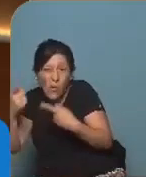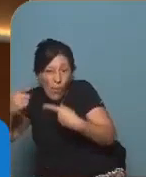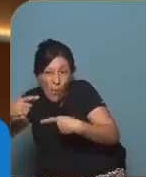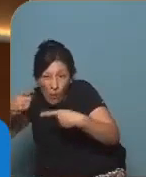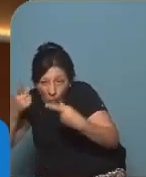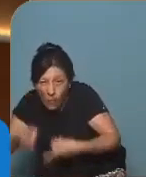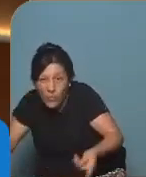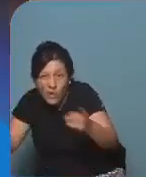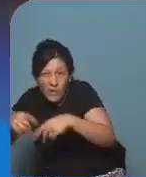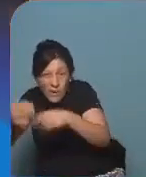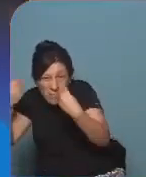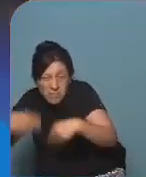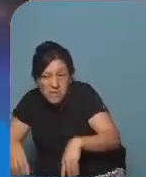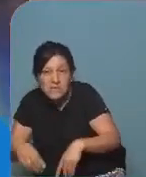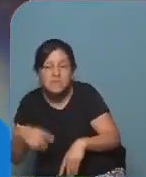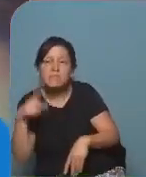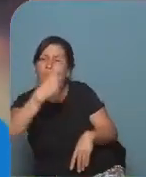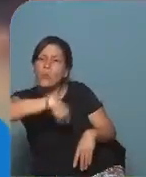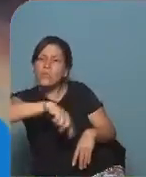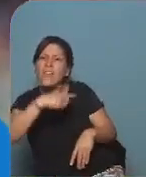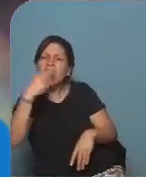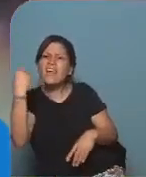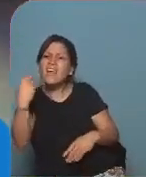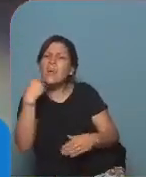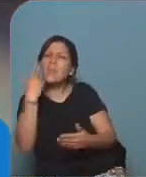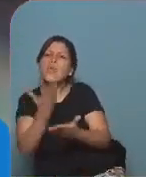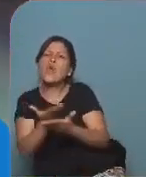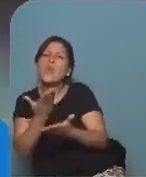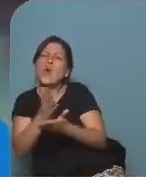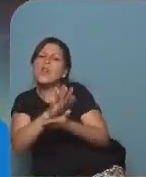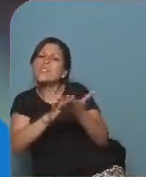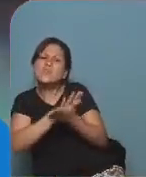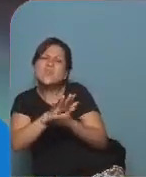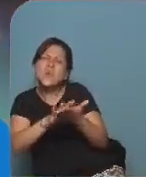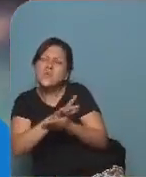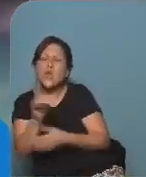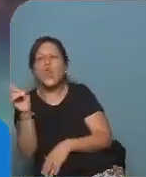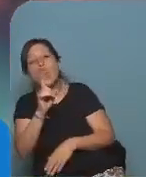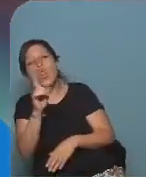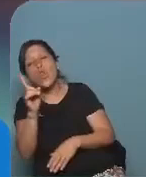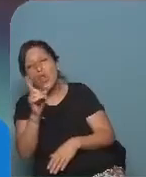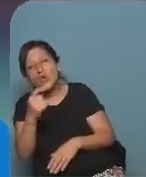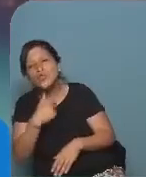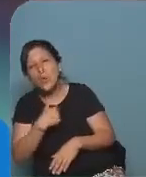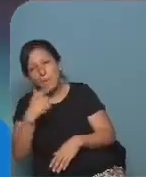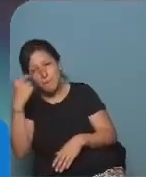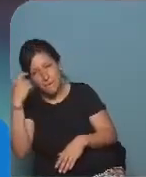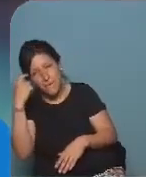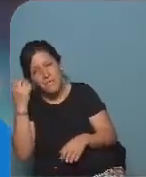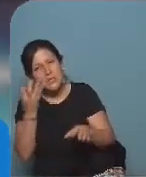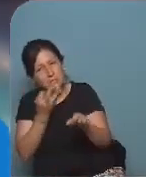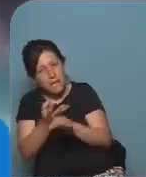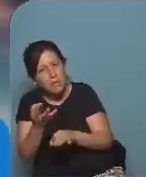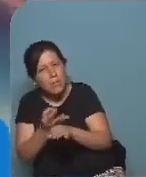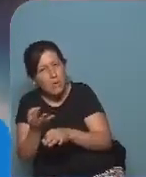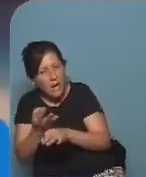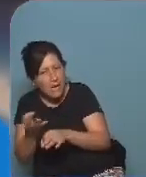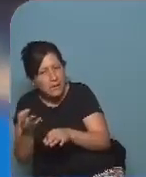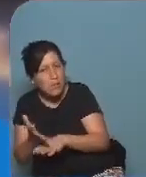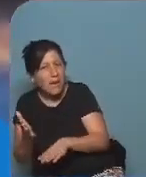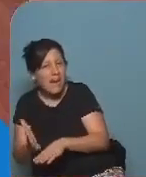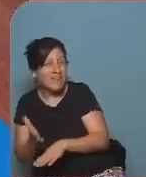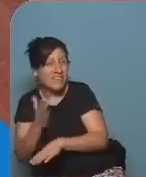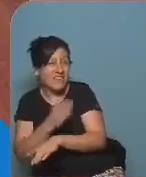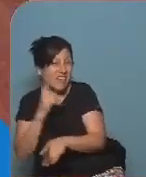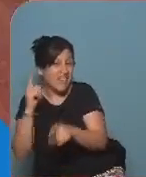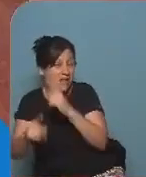esta problemática. Y concretamente, ¿ustedes qué proponen como para solucionar, no, digamos, educando de antemano para que no lleguen a delinquir solamente,